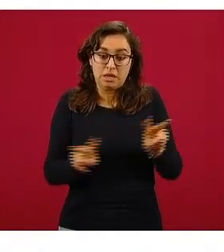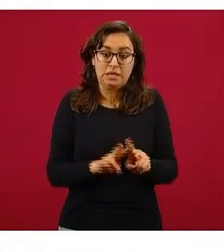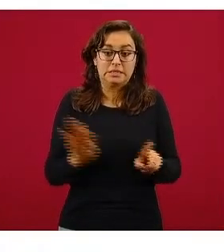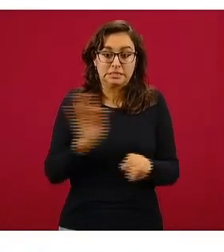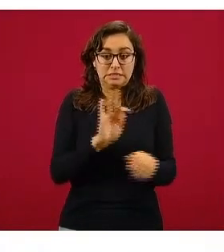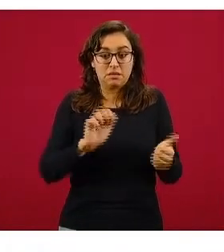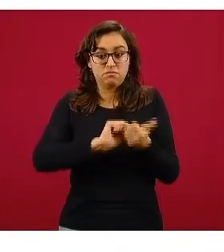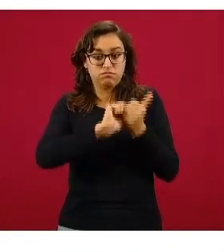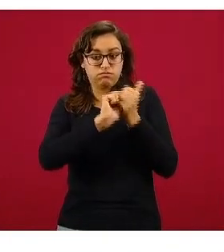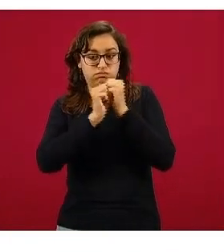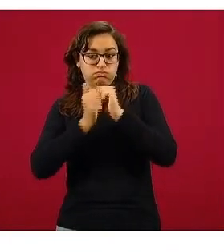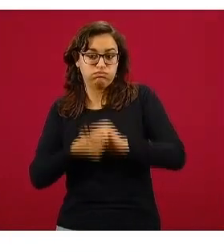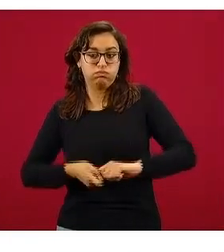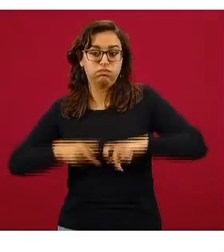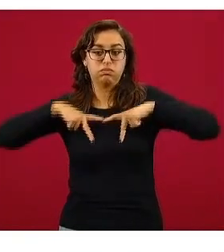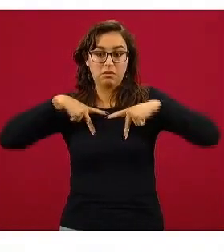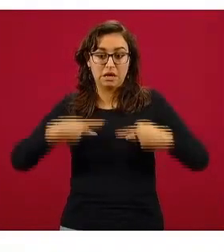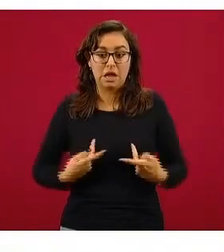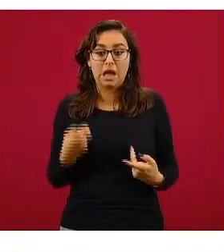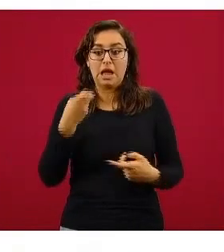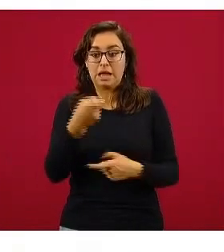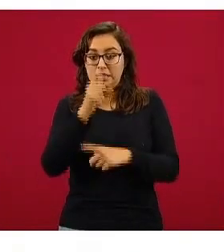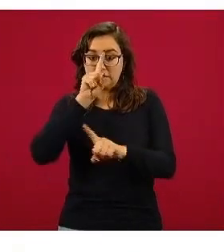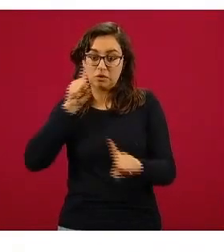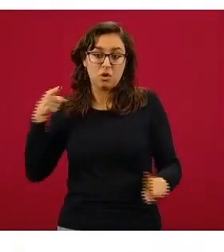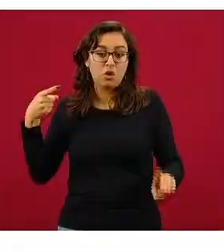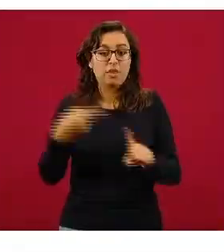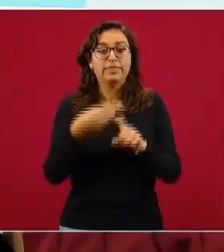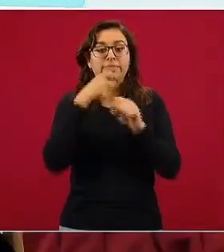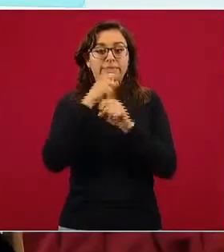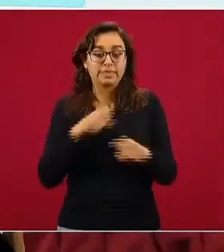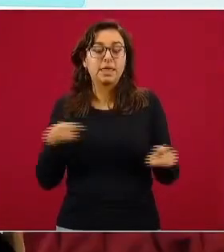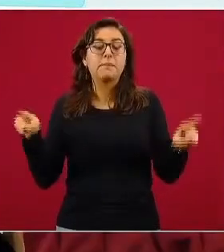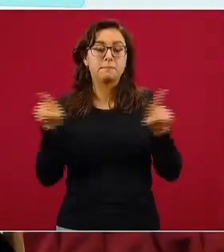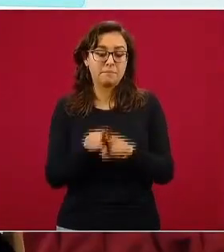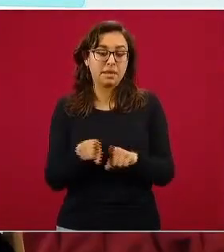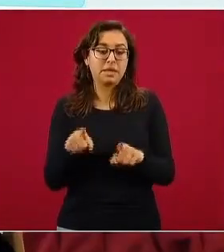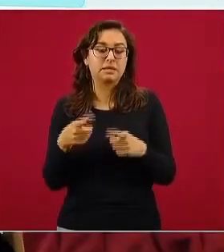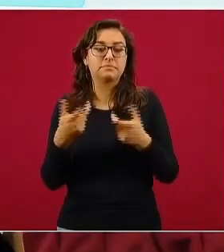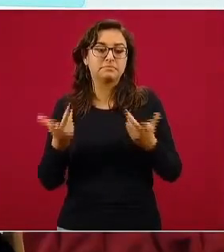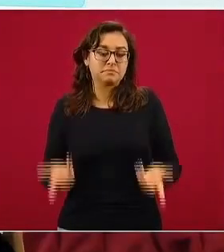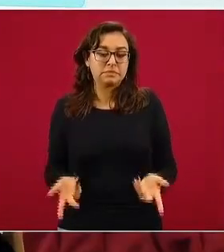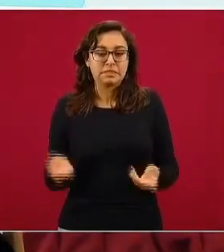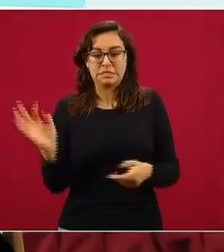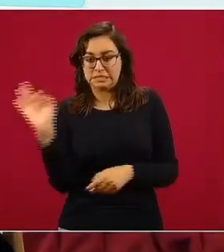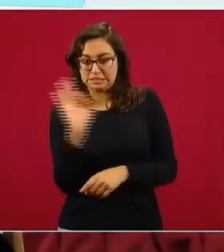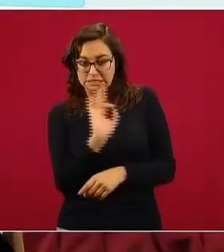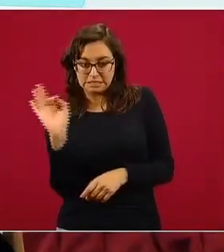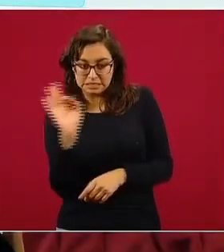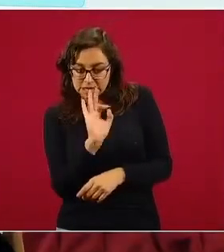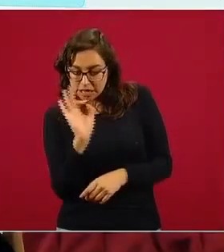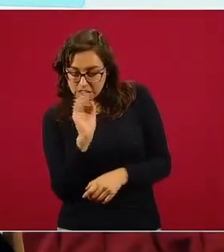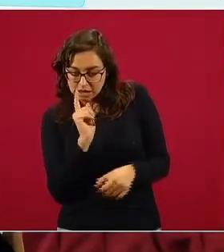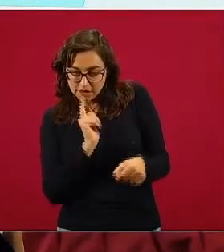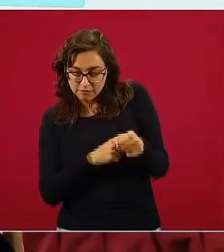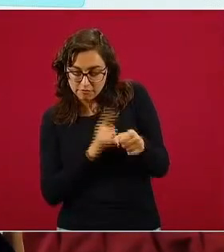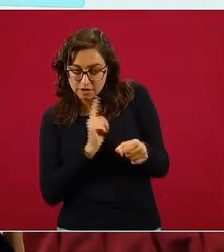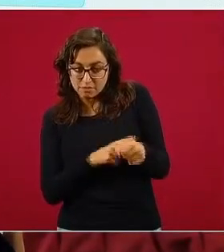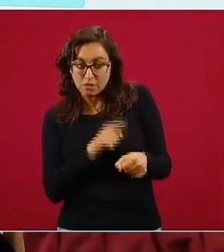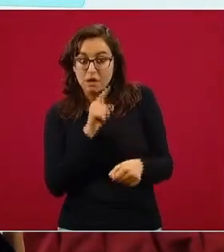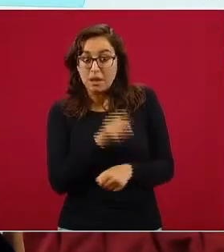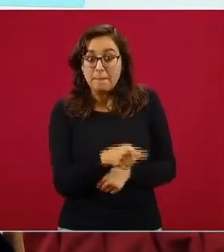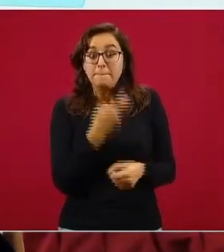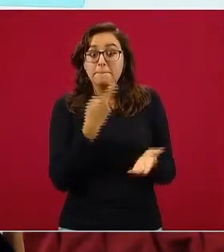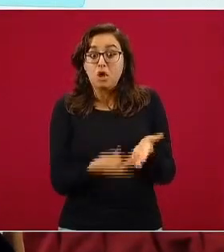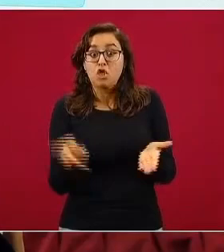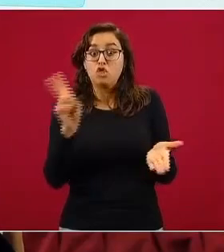complicarse y especialmente la estrategia también va dirigida a cuando tenemos casos sospechosos en personas de alto riesgo